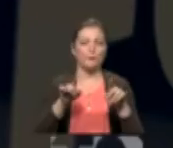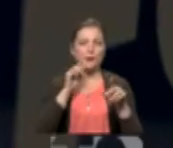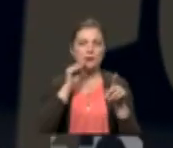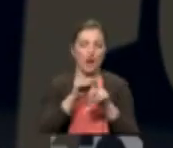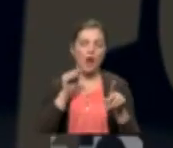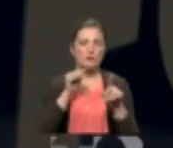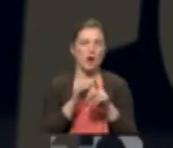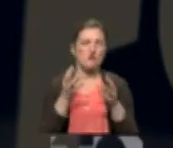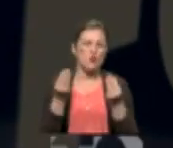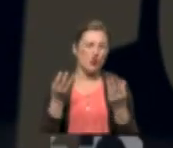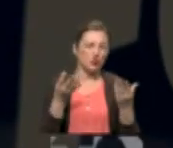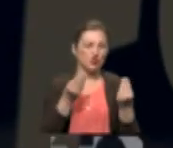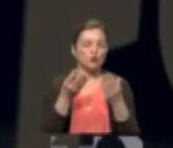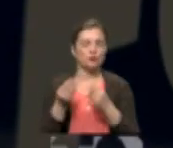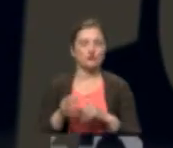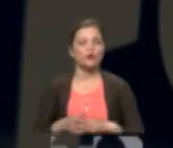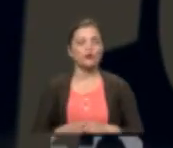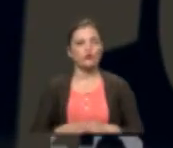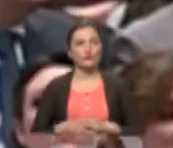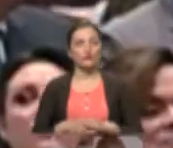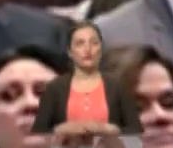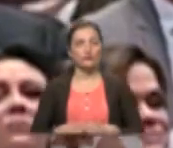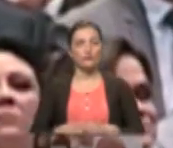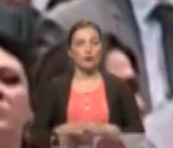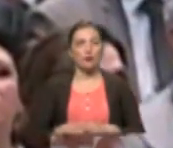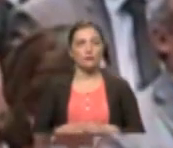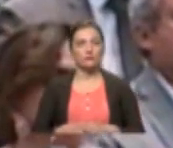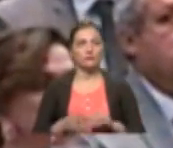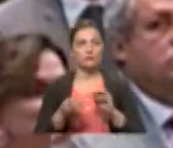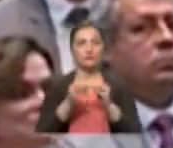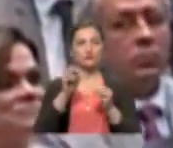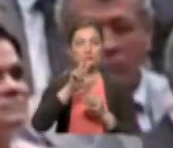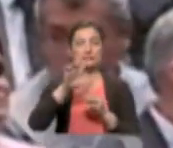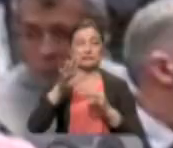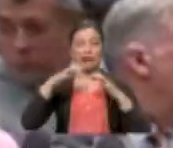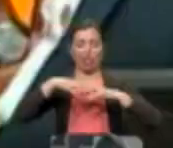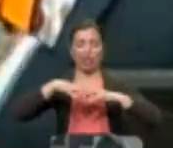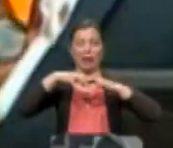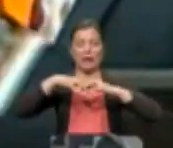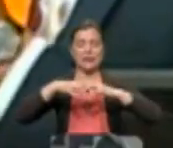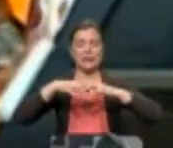de mensajes que dan fe del intento por mantener a un partido político